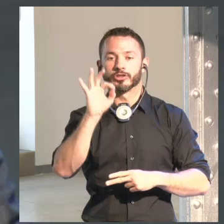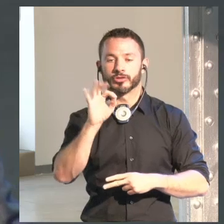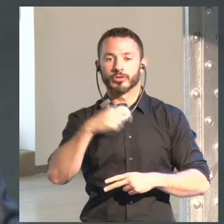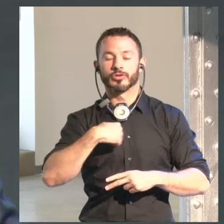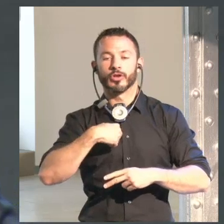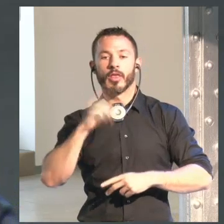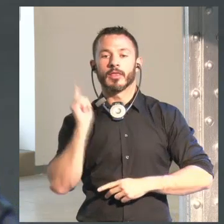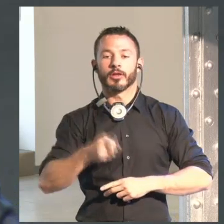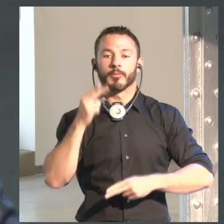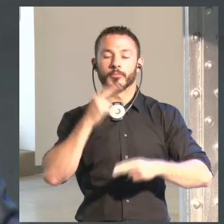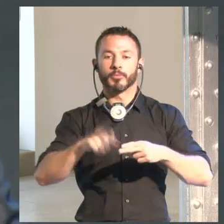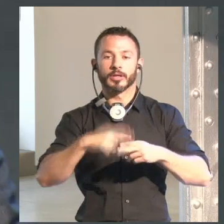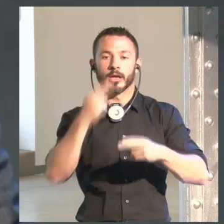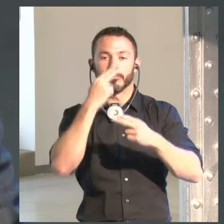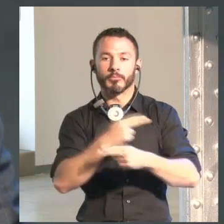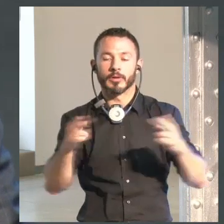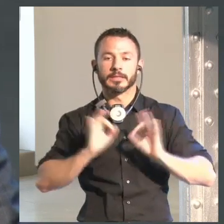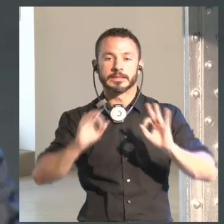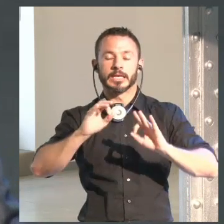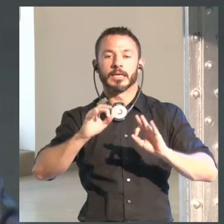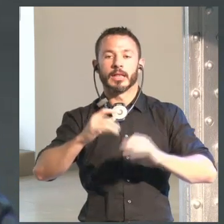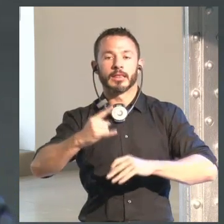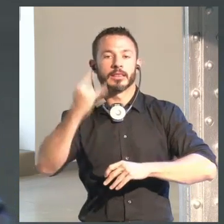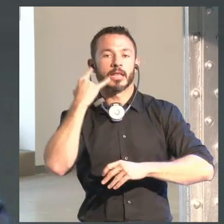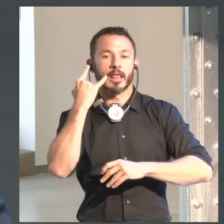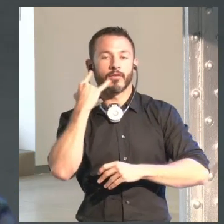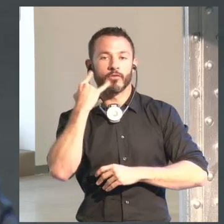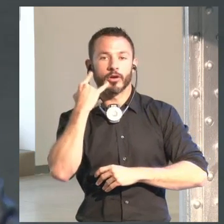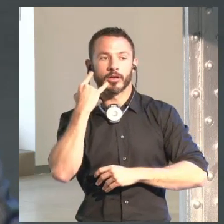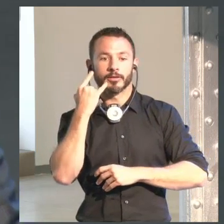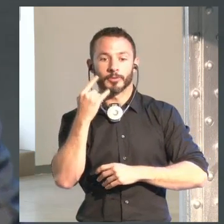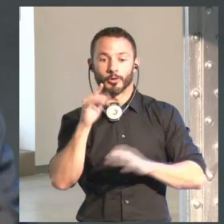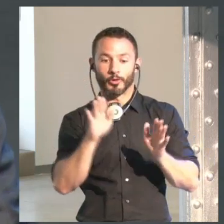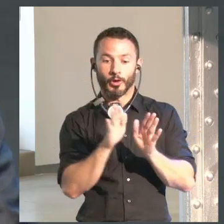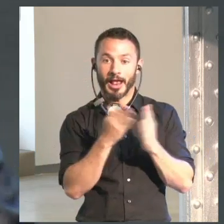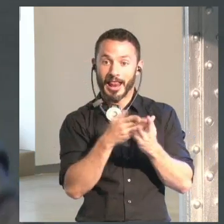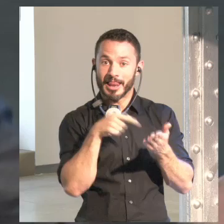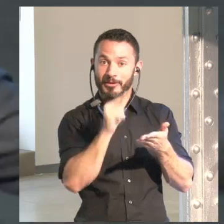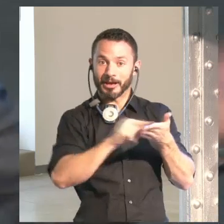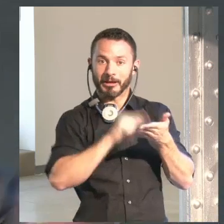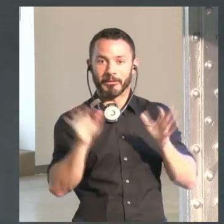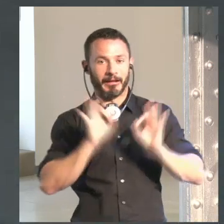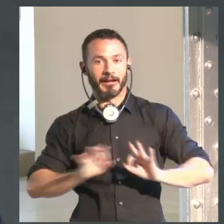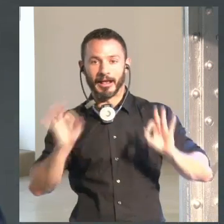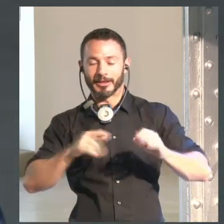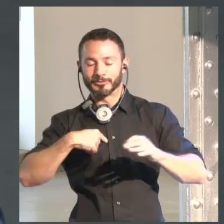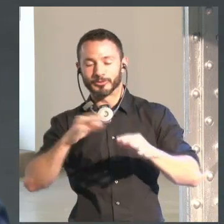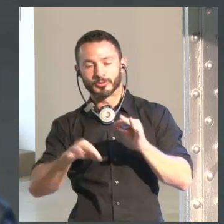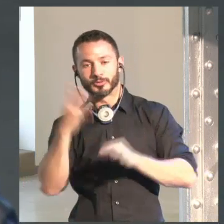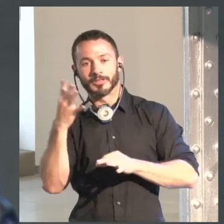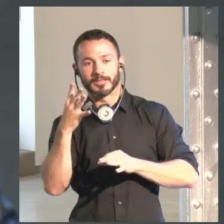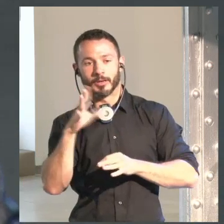políticas públicas de Public Policy e Internet de Telefónica, y el único que no ha escrito nada en este libro. Entonces tengo la suerte que tenemos